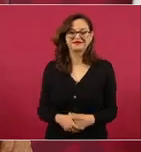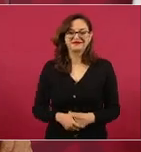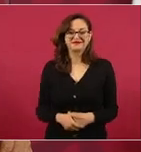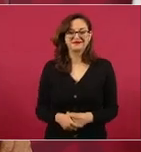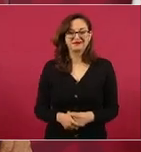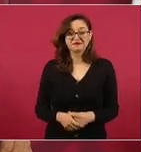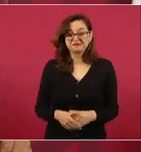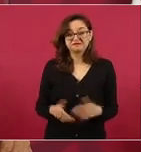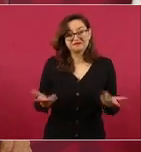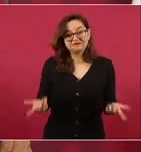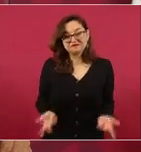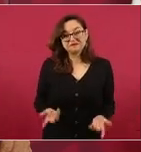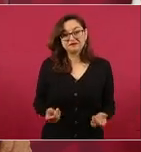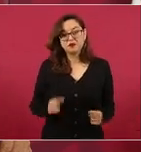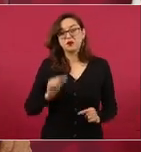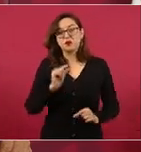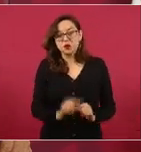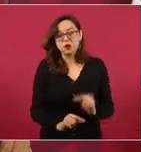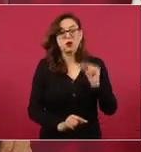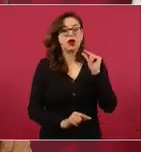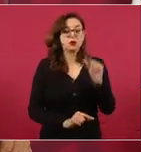Y así,